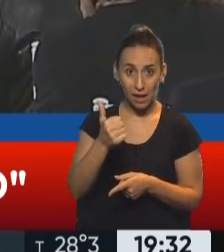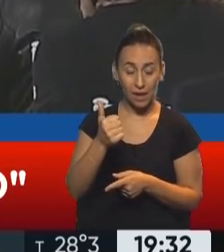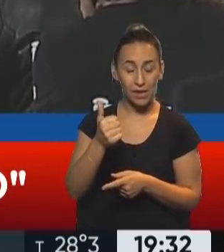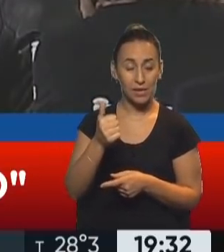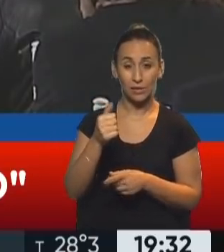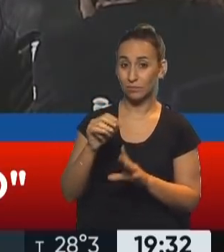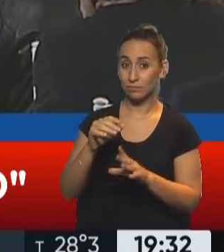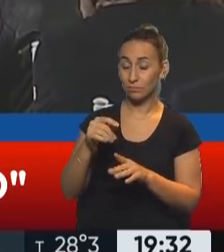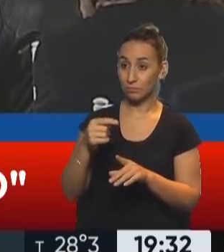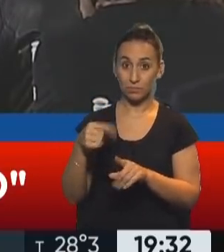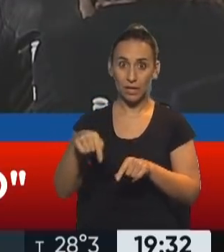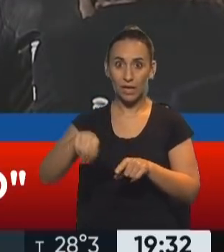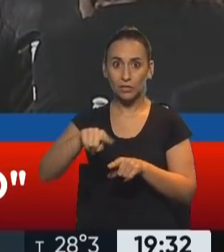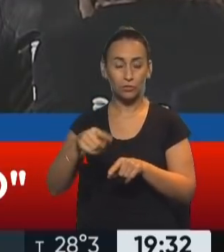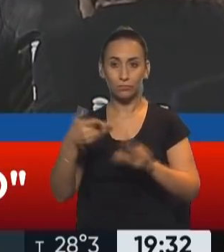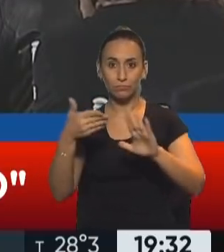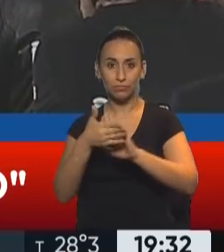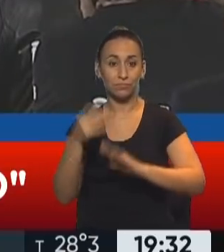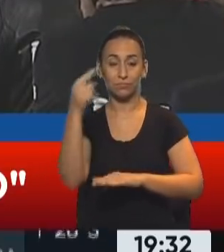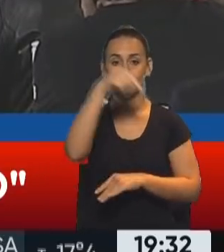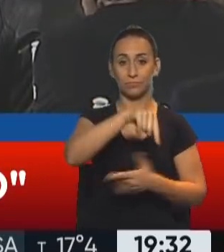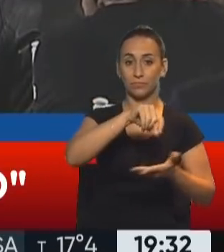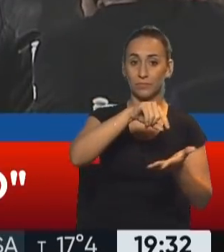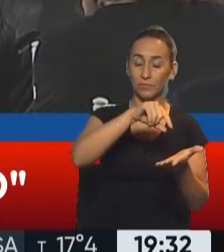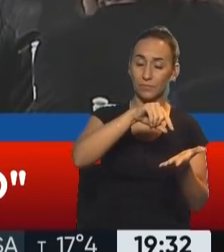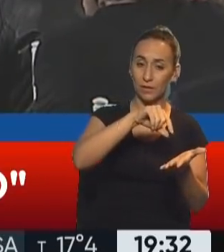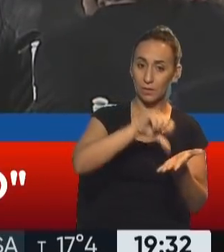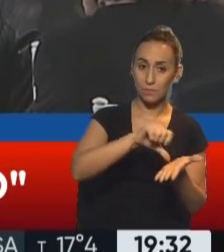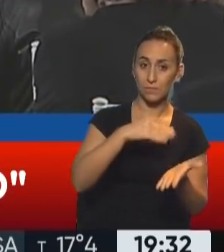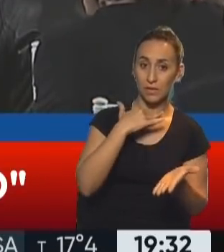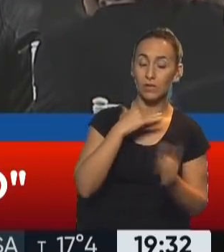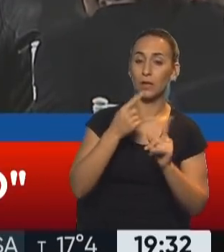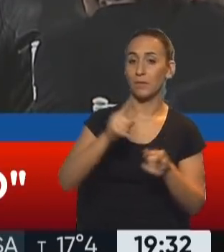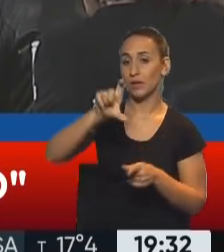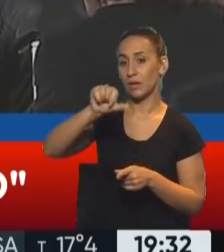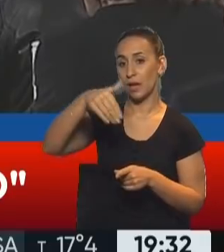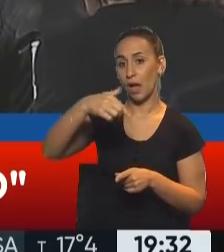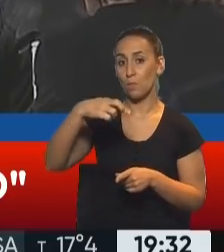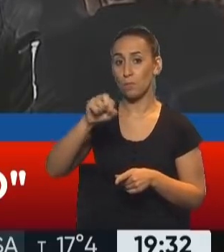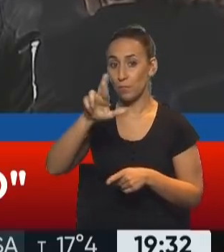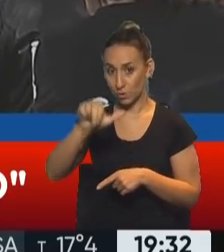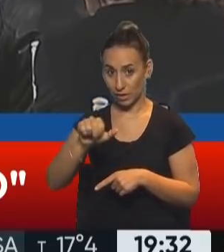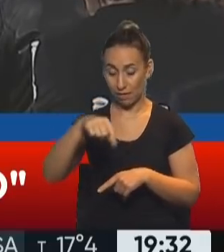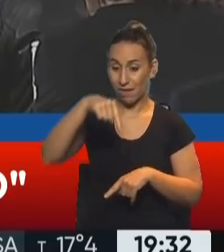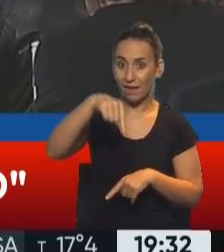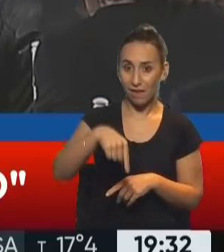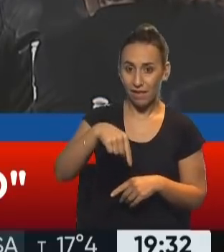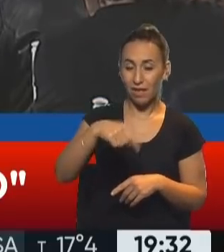En este lugar estuvo 2 años viviendo Héctor Cámpora antes de conseguir el salvoconducto para irse a México.